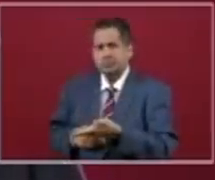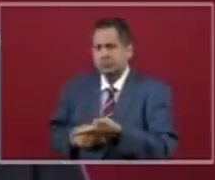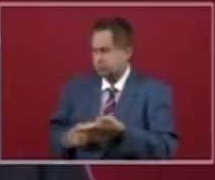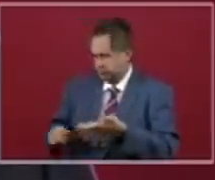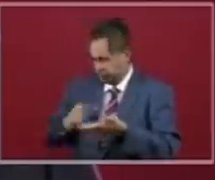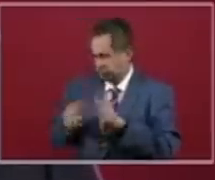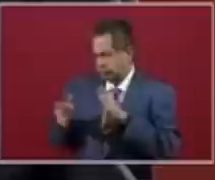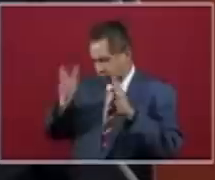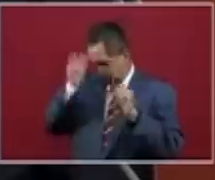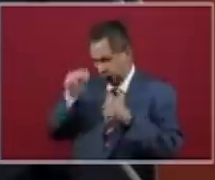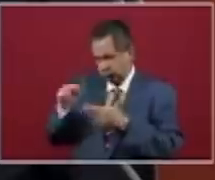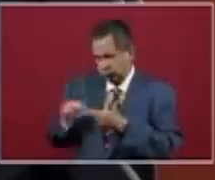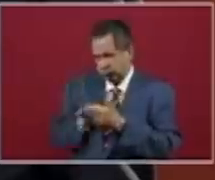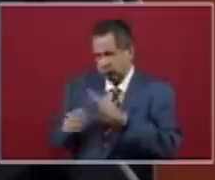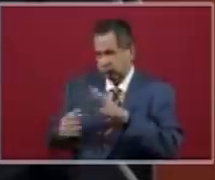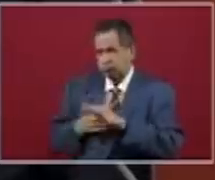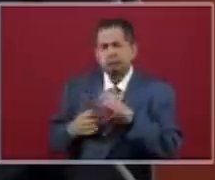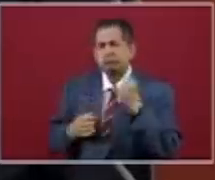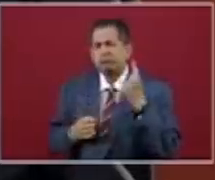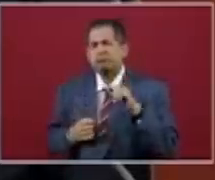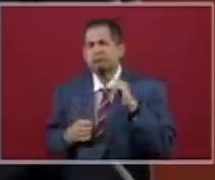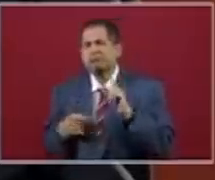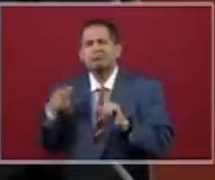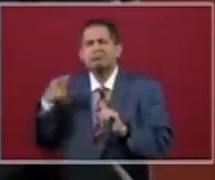acuerdos para que